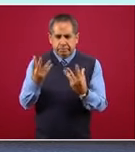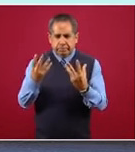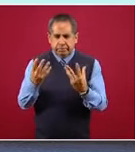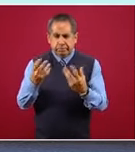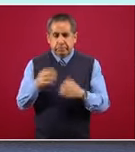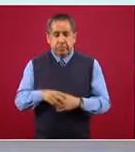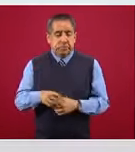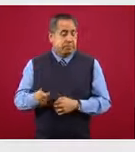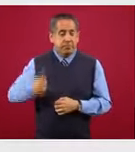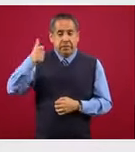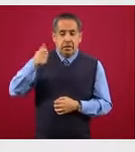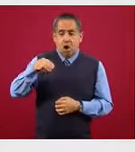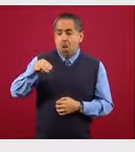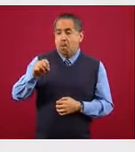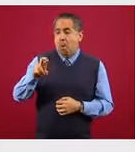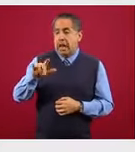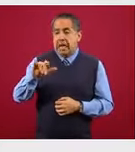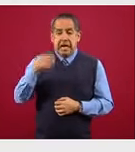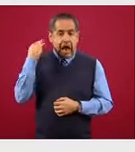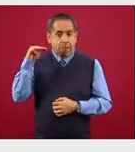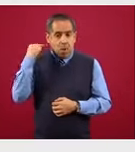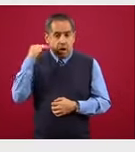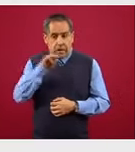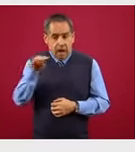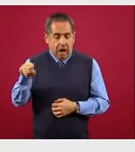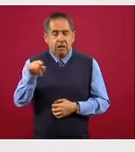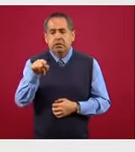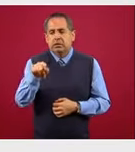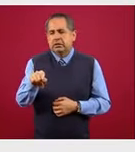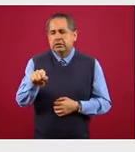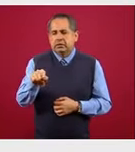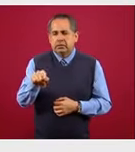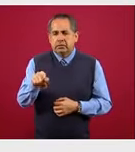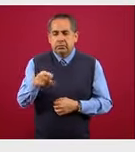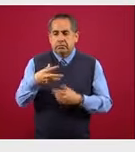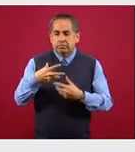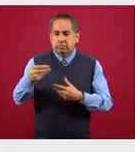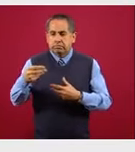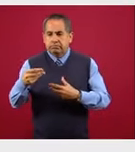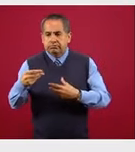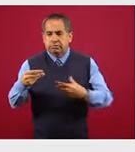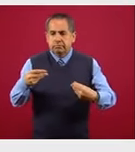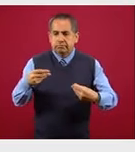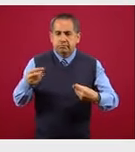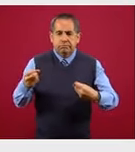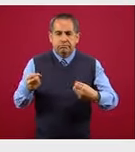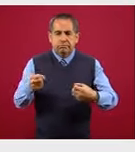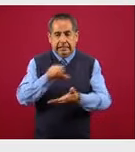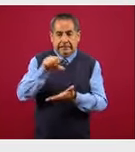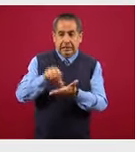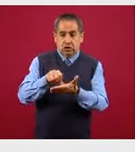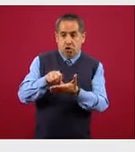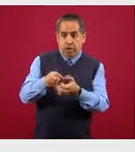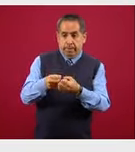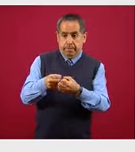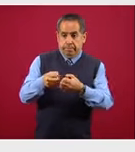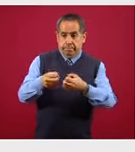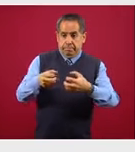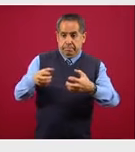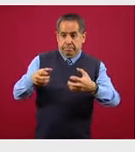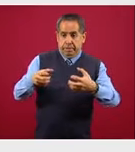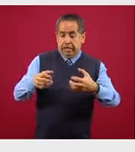está. Morelia inicia con la transmisión, luego la transmisión se va presentando en otros municipios de la zona centro, la zona